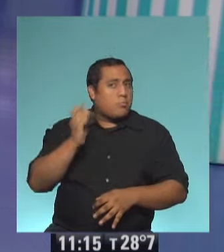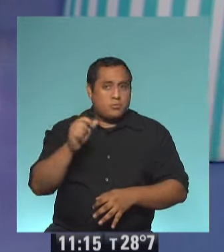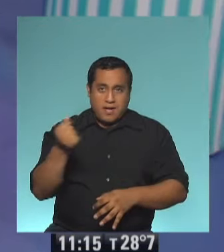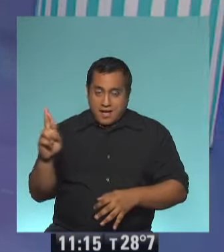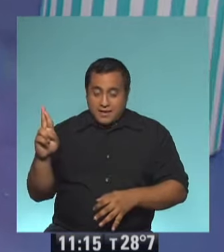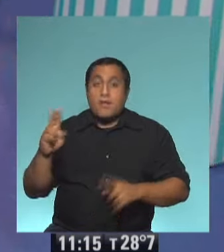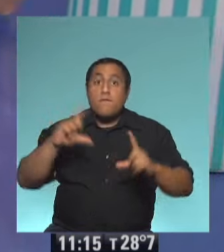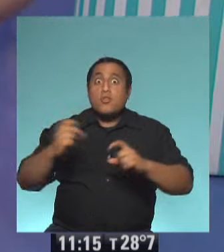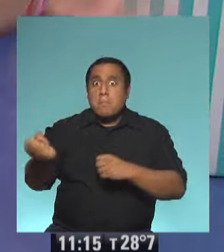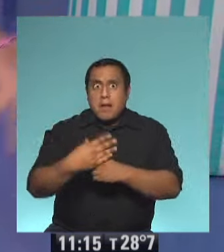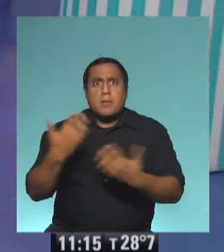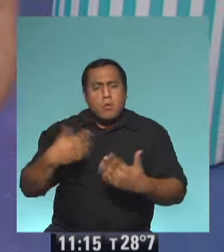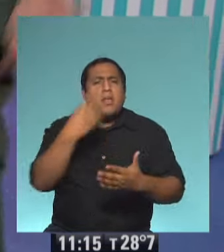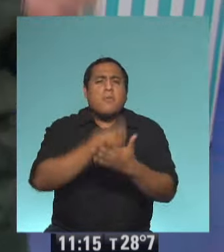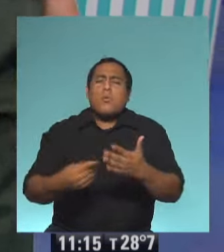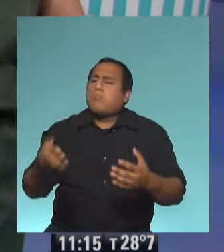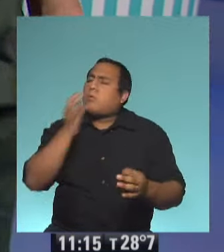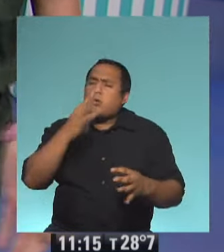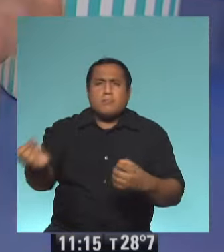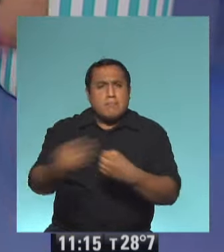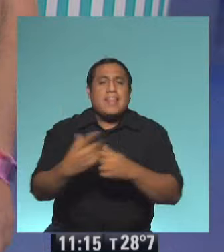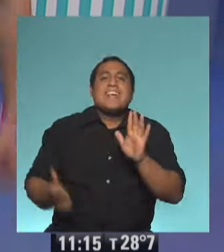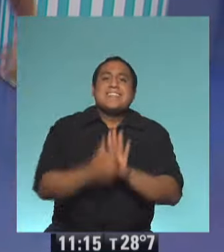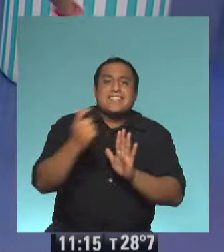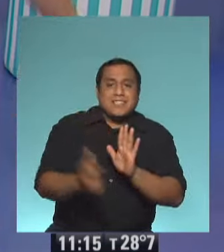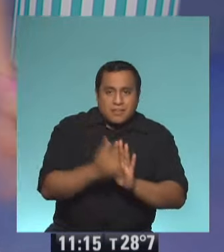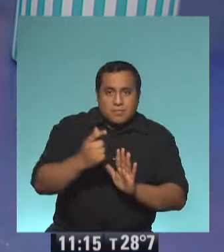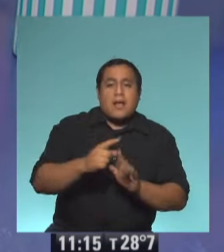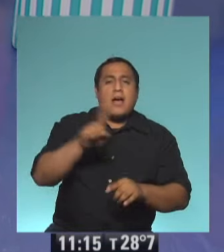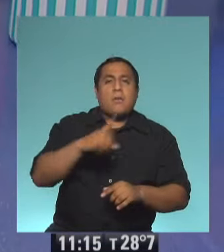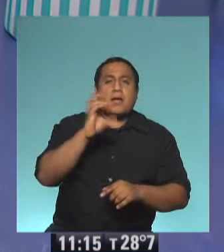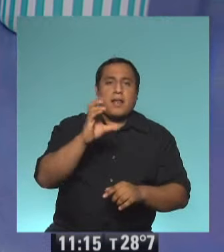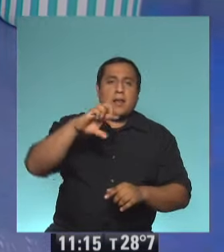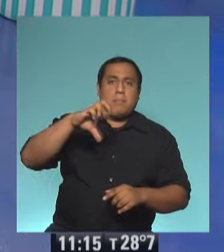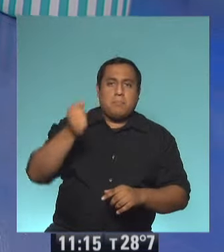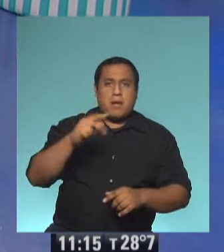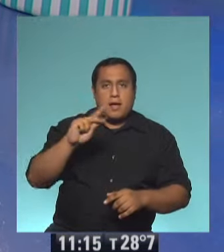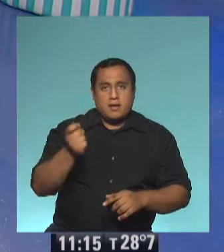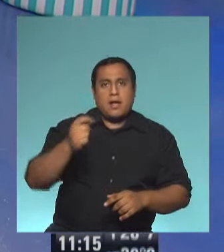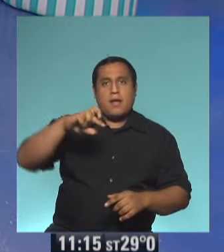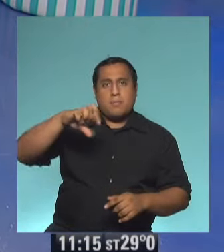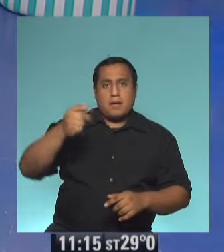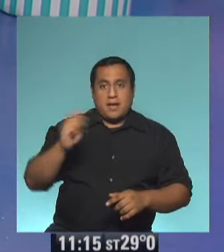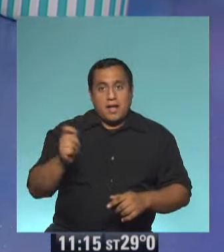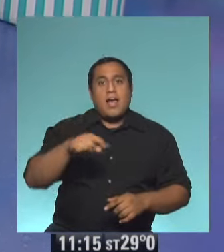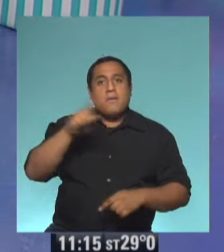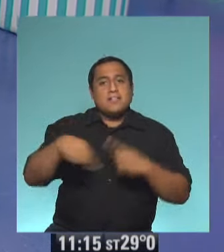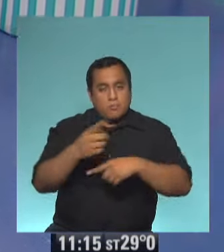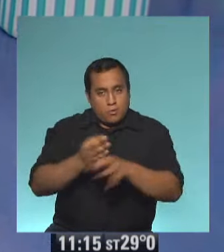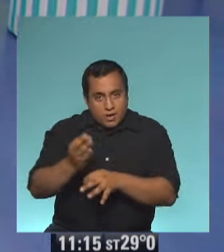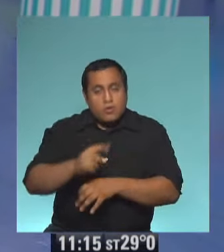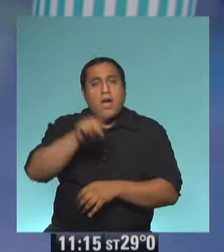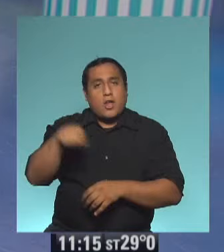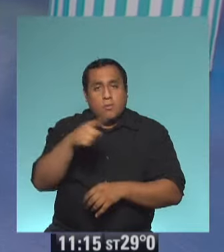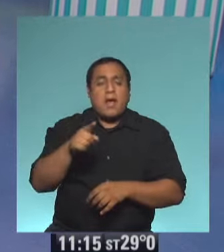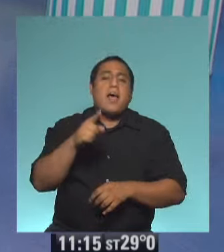mandar sus fotos, sus dibujos, todo lo que quieran a través de Instagram, etiquetando en sus historias arroba Canal Pacapaca. Arroba Seguimos Educando, arroba TV